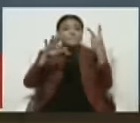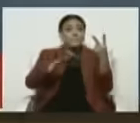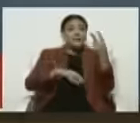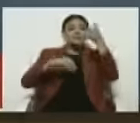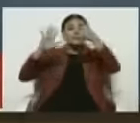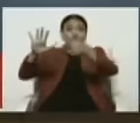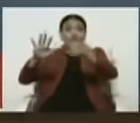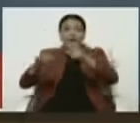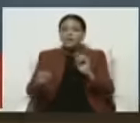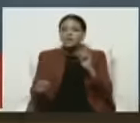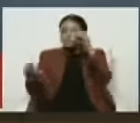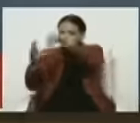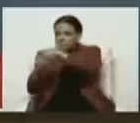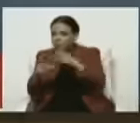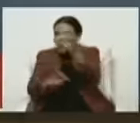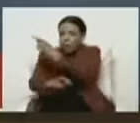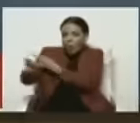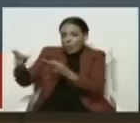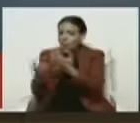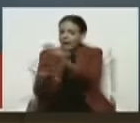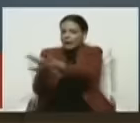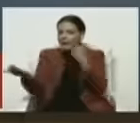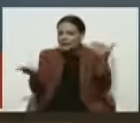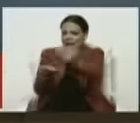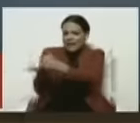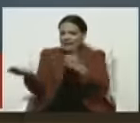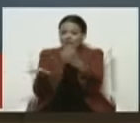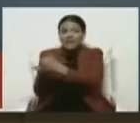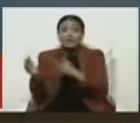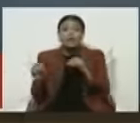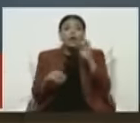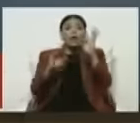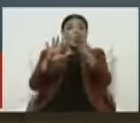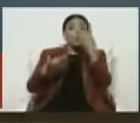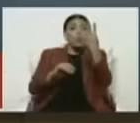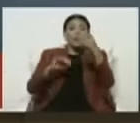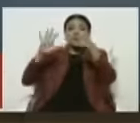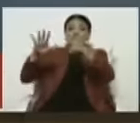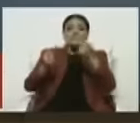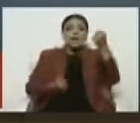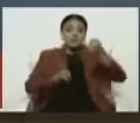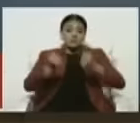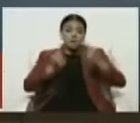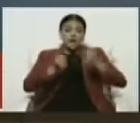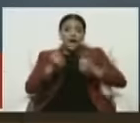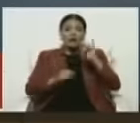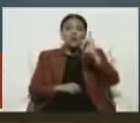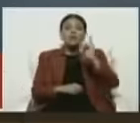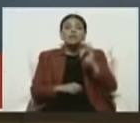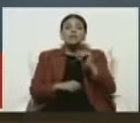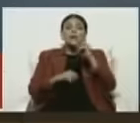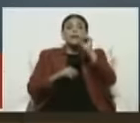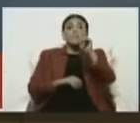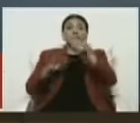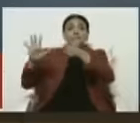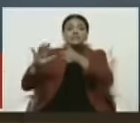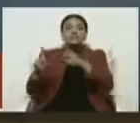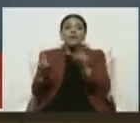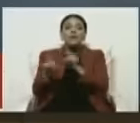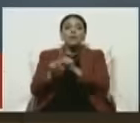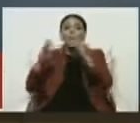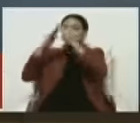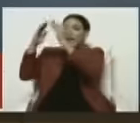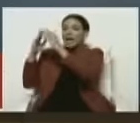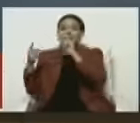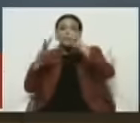decomisaron 43 vehículos y 19 inmuebles. Se aprehendieron 16 nuevos involucrados, de los